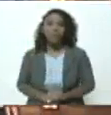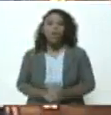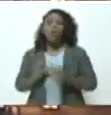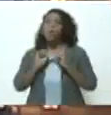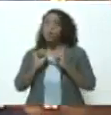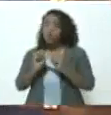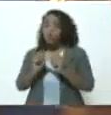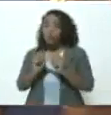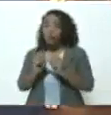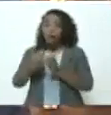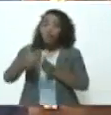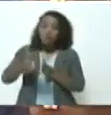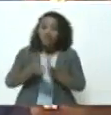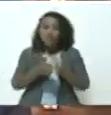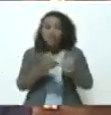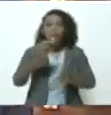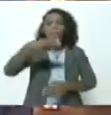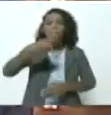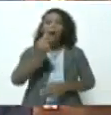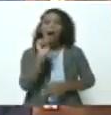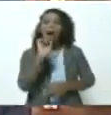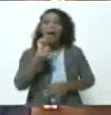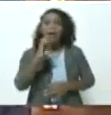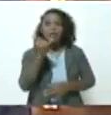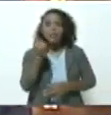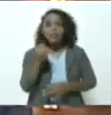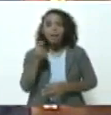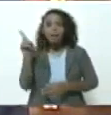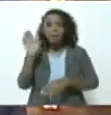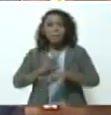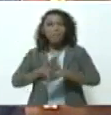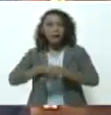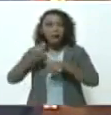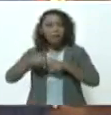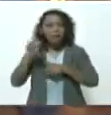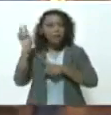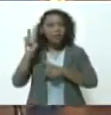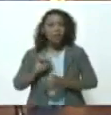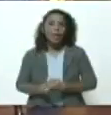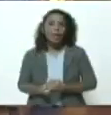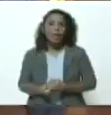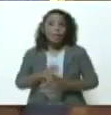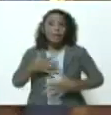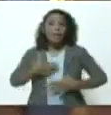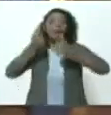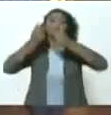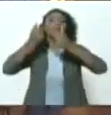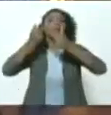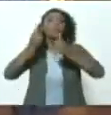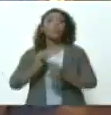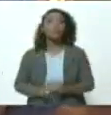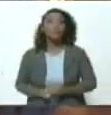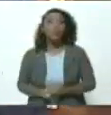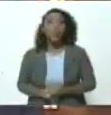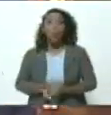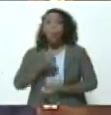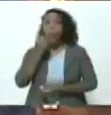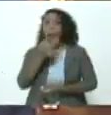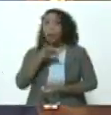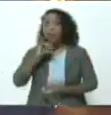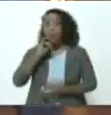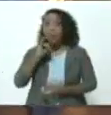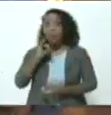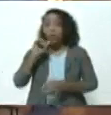Seguiríamos la trayectoria de Páez para saber qué ocurriría en Venezuela, y rescataríamos una buena cantidad